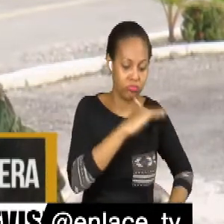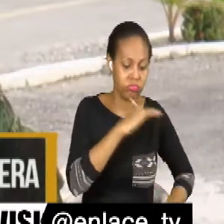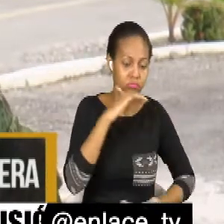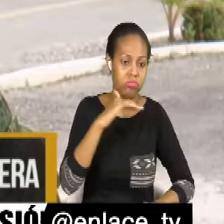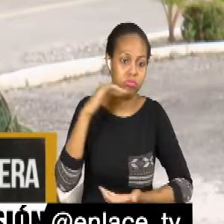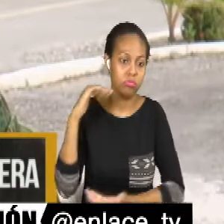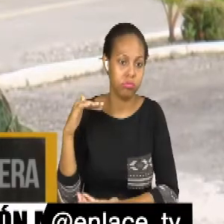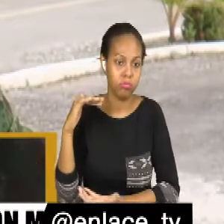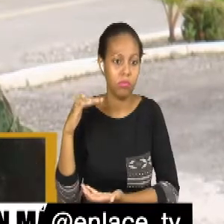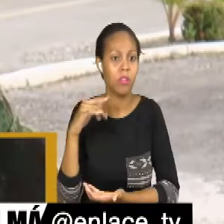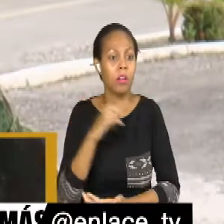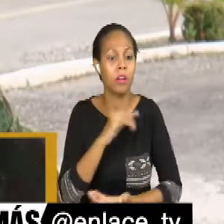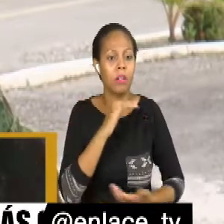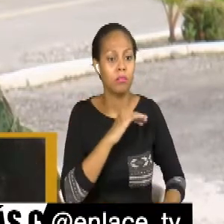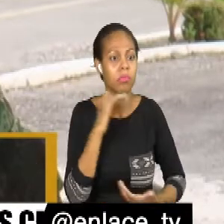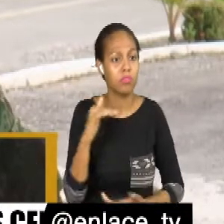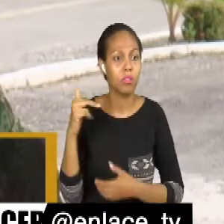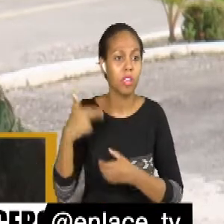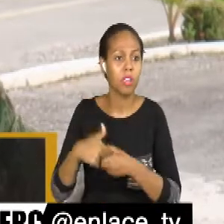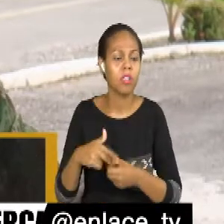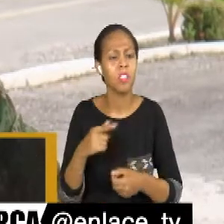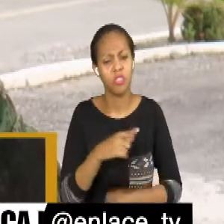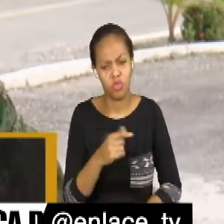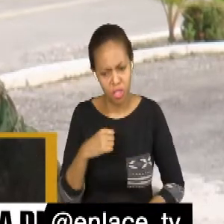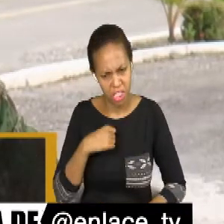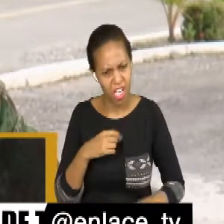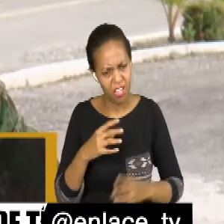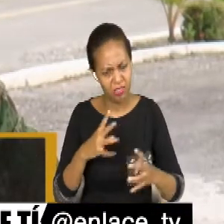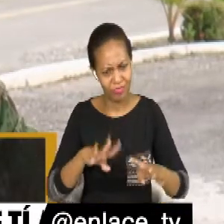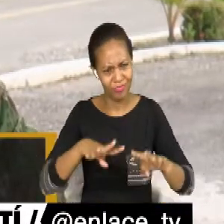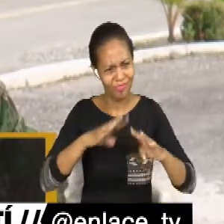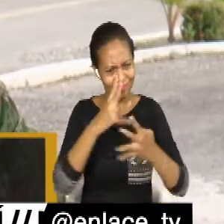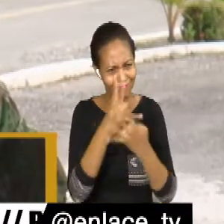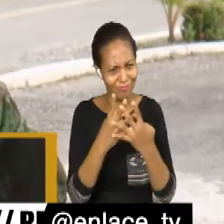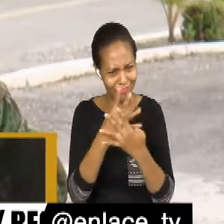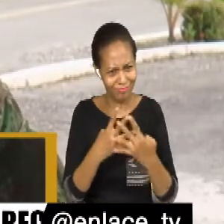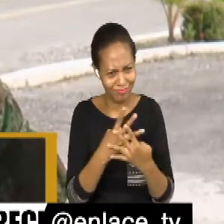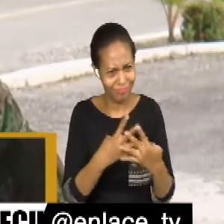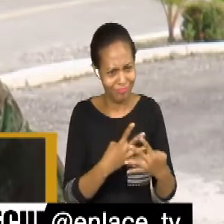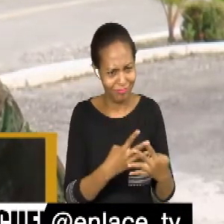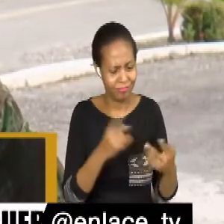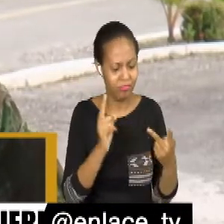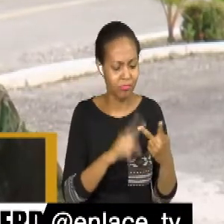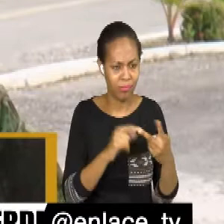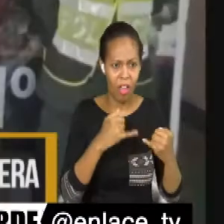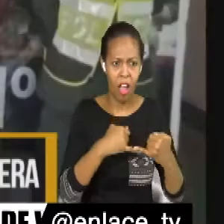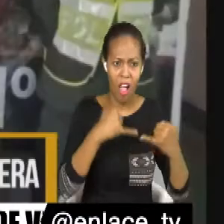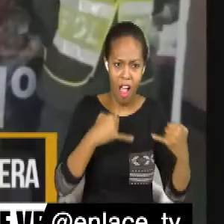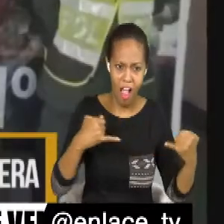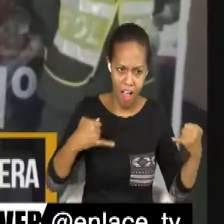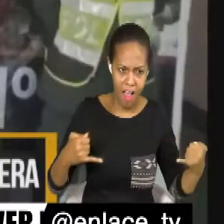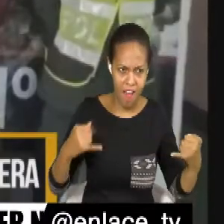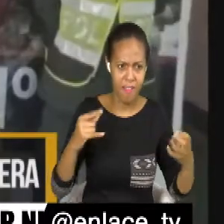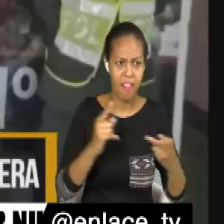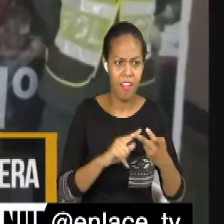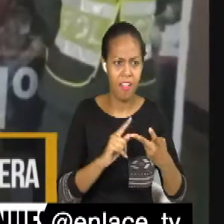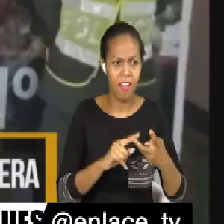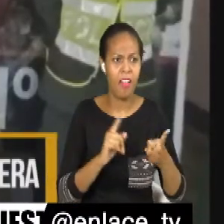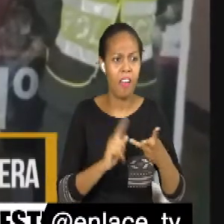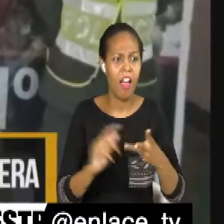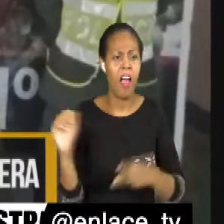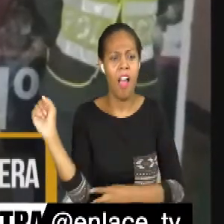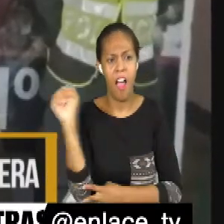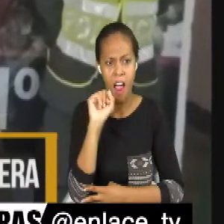les incautó una malla, se les incautó un cable y se les incautó otros más elementos y la herramienta con que